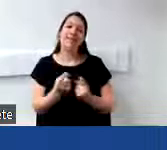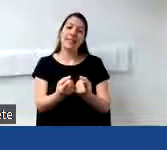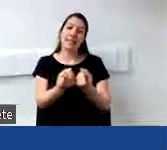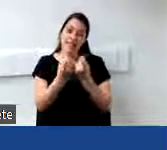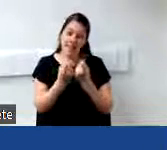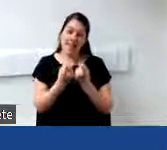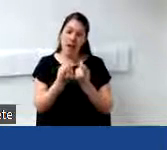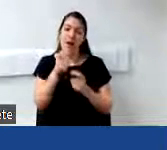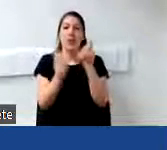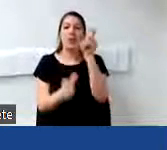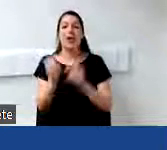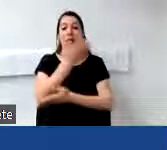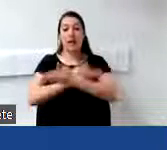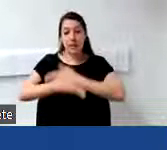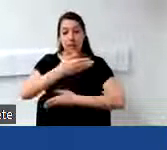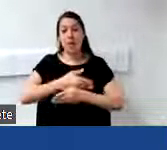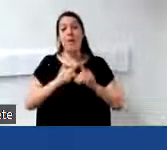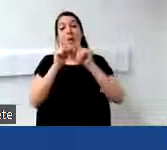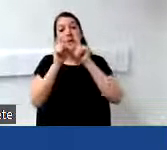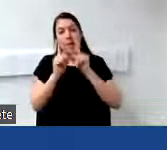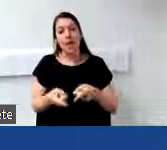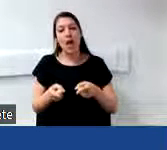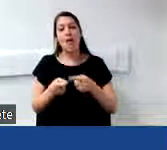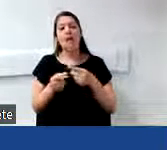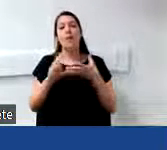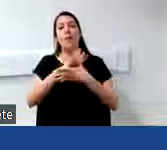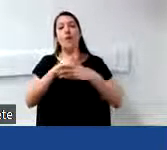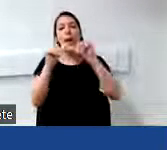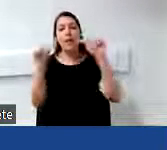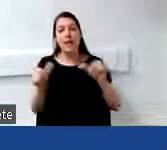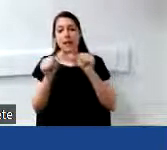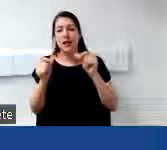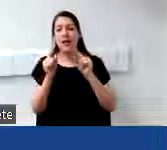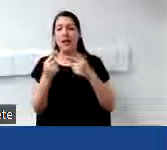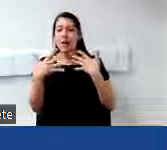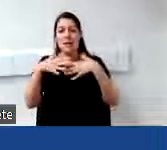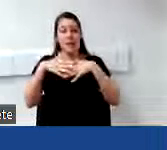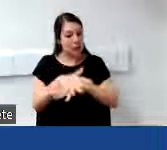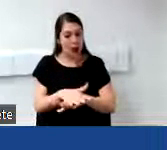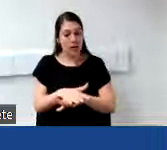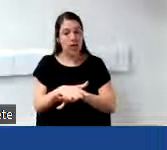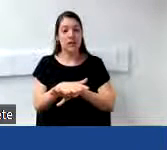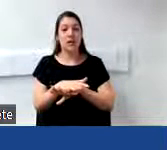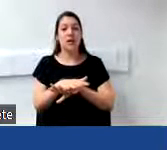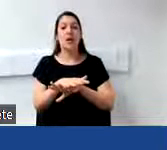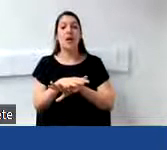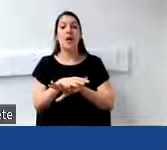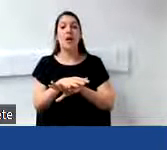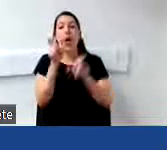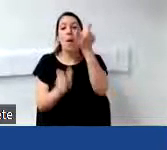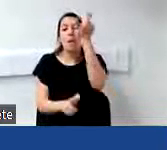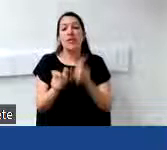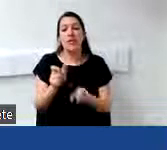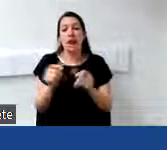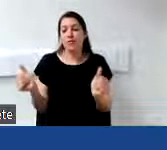con discapacidad, pero también el diseño tiene que integrar la utilización de las personas con su ayuda